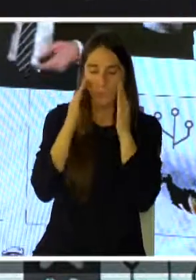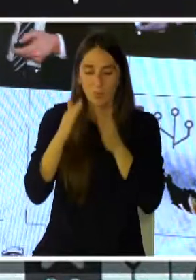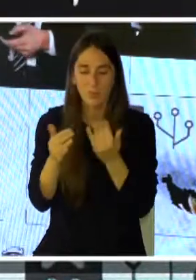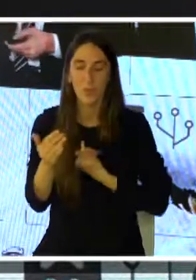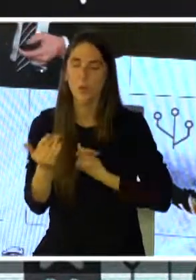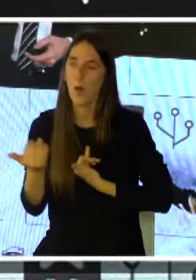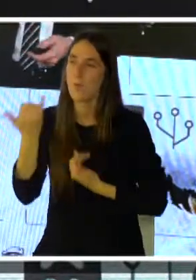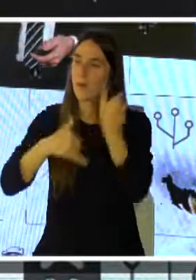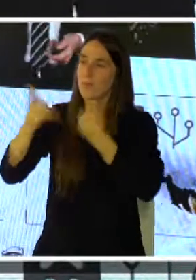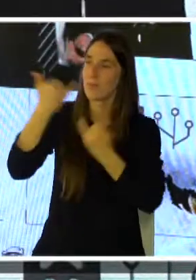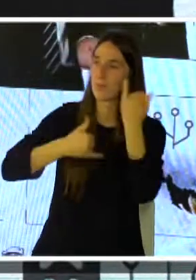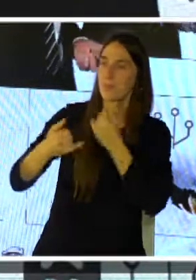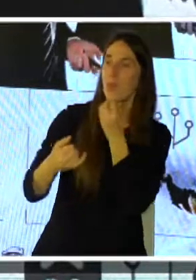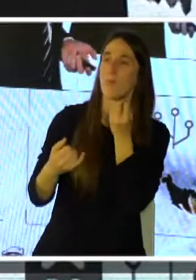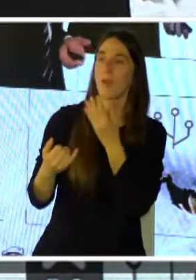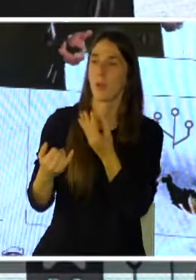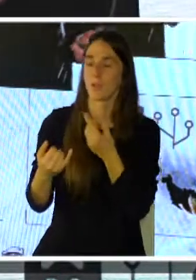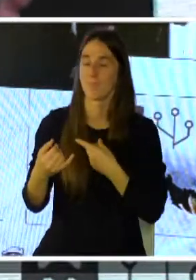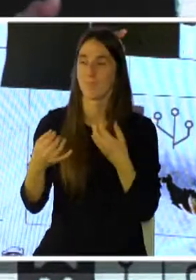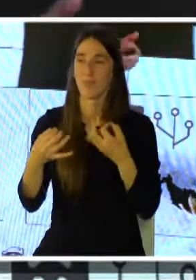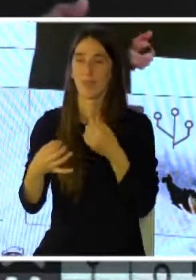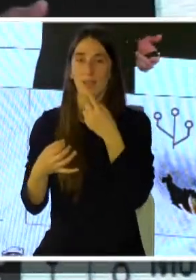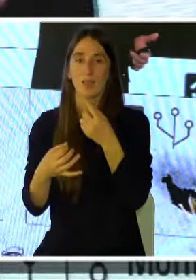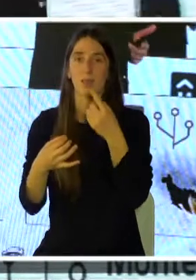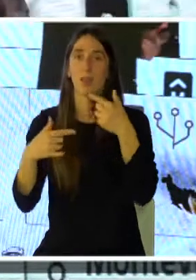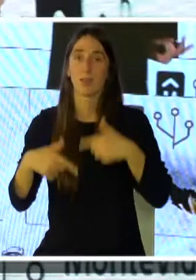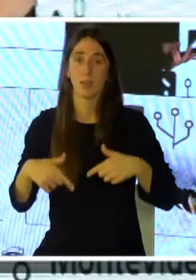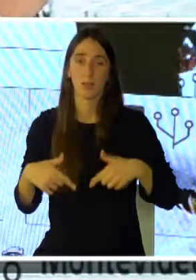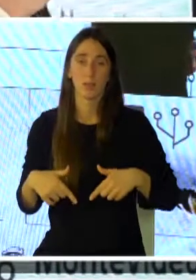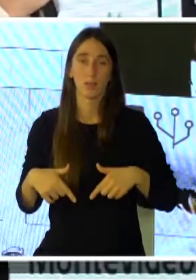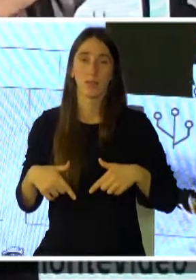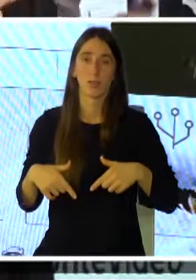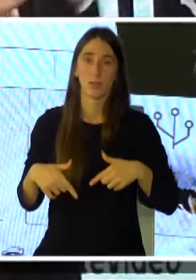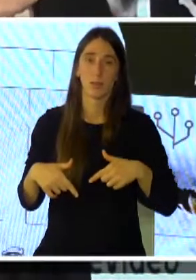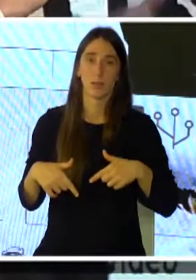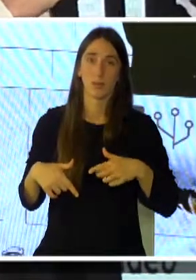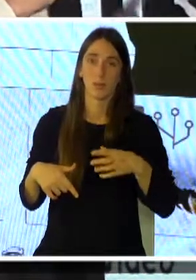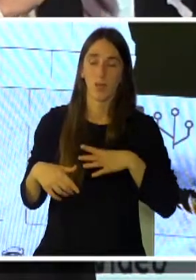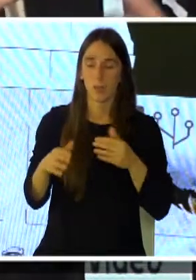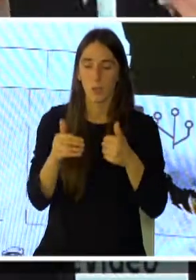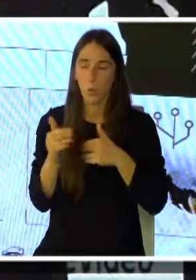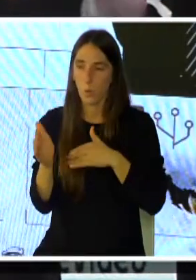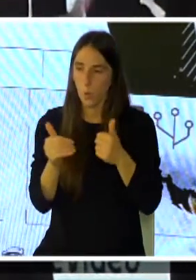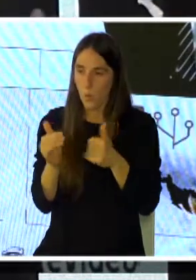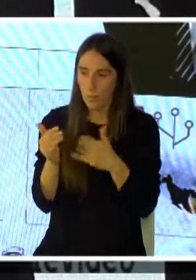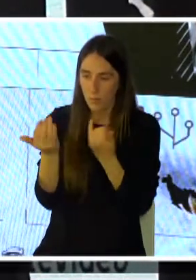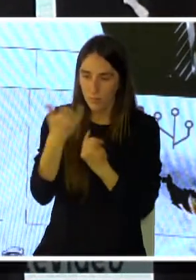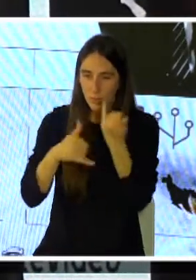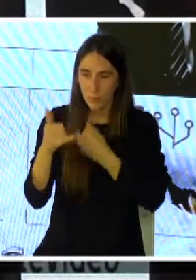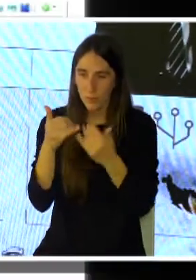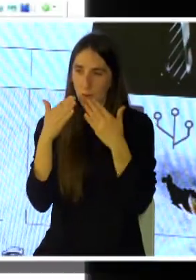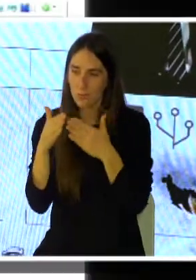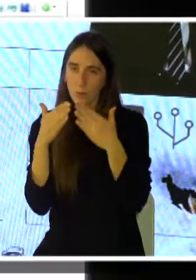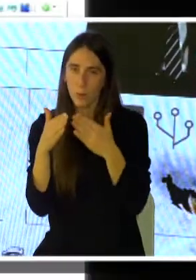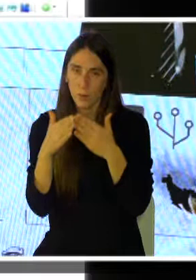información. Es justo decir que la intendencia tiene una vasta cantidad de cubos ya existentes y consultas, pero